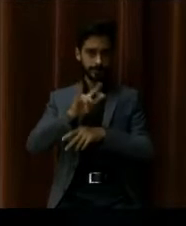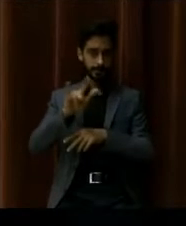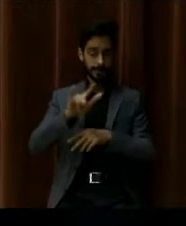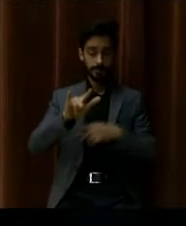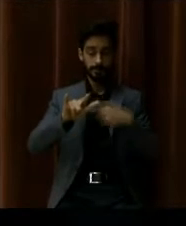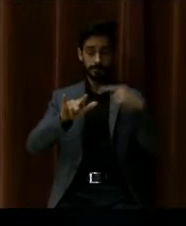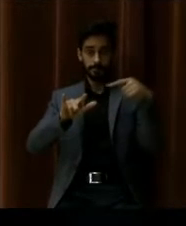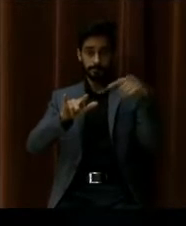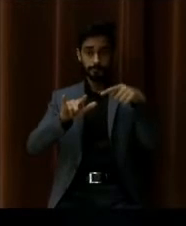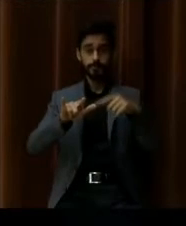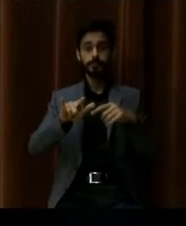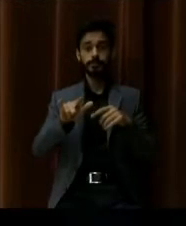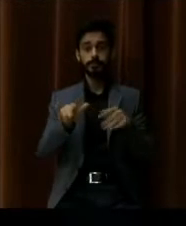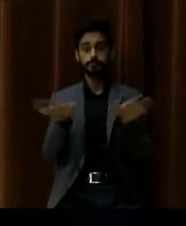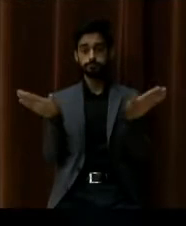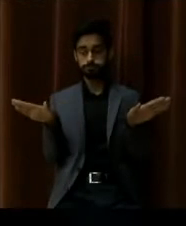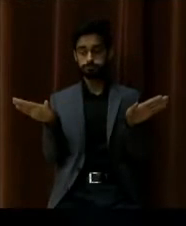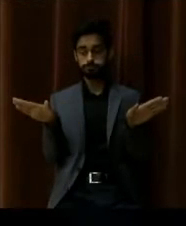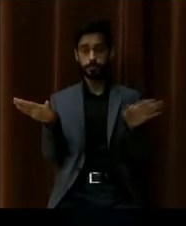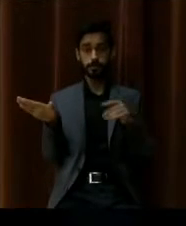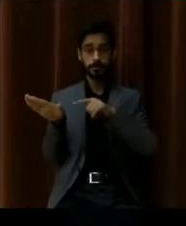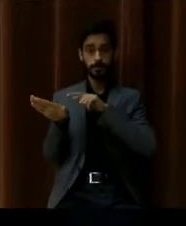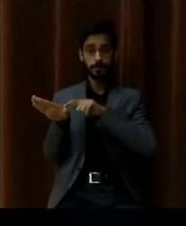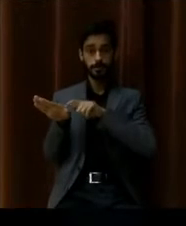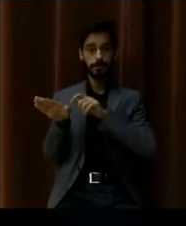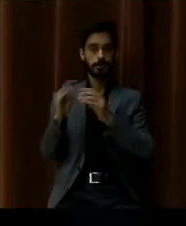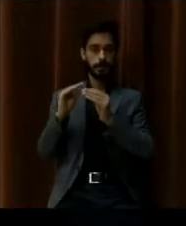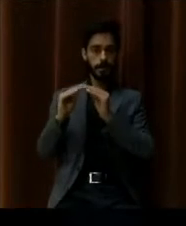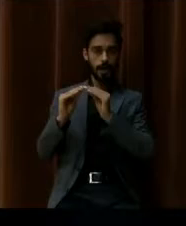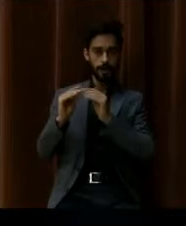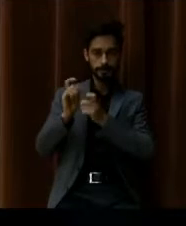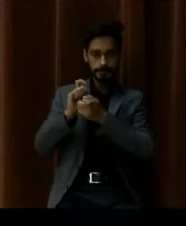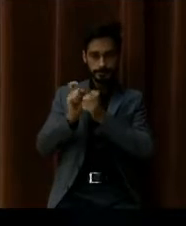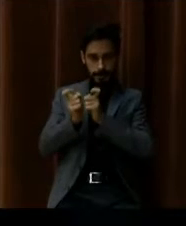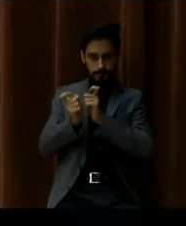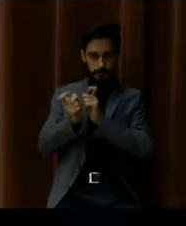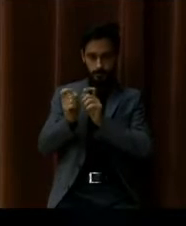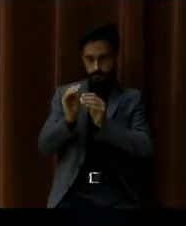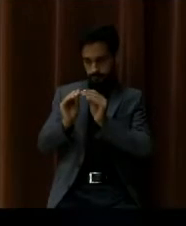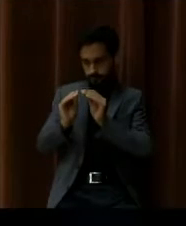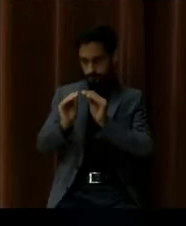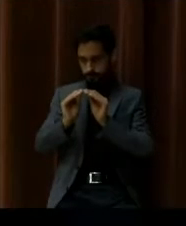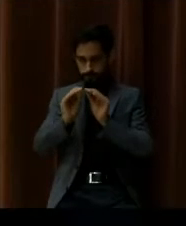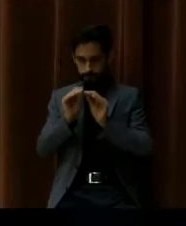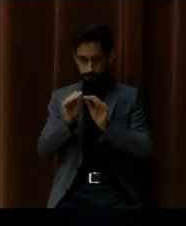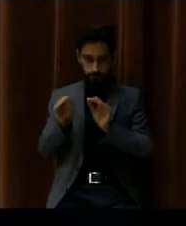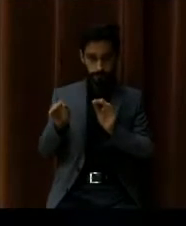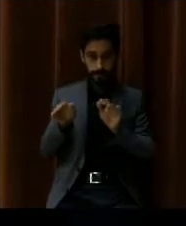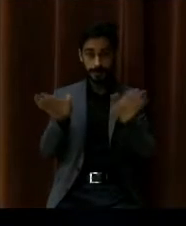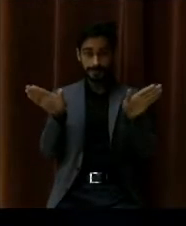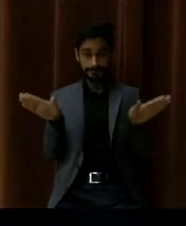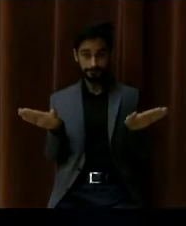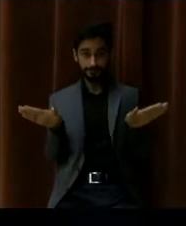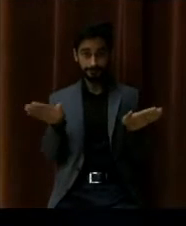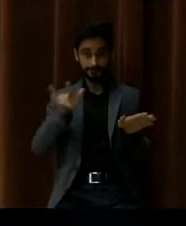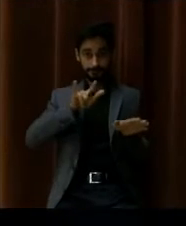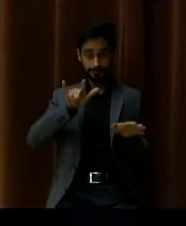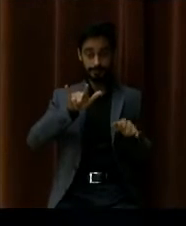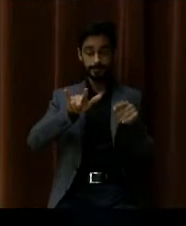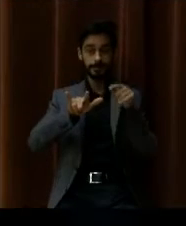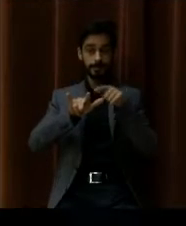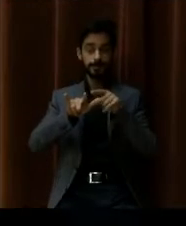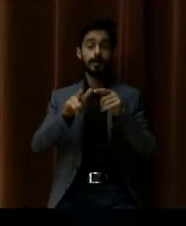tienen que ajustar y la persona que ajustaba hélice en puerto rico perdió la